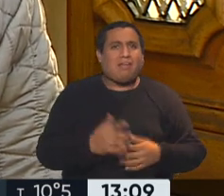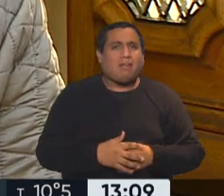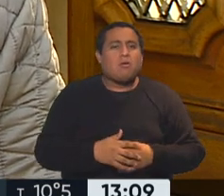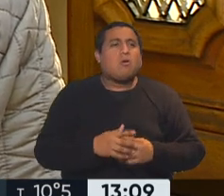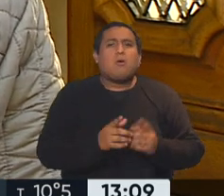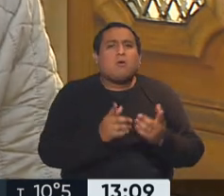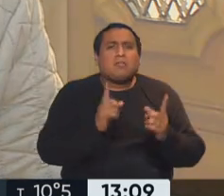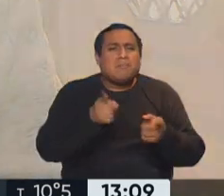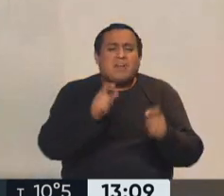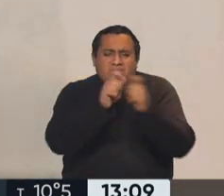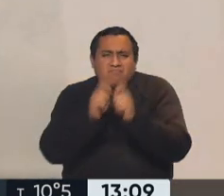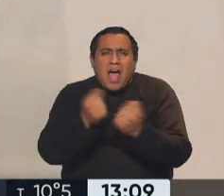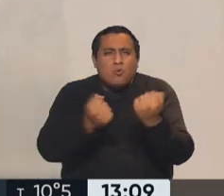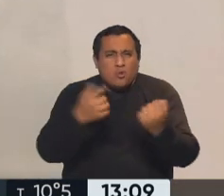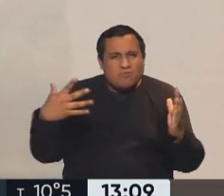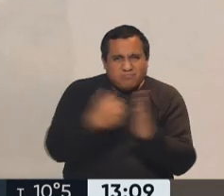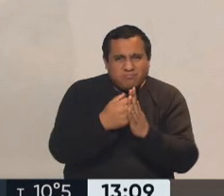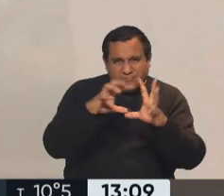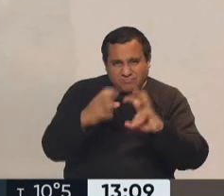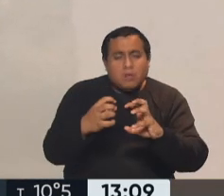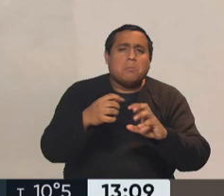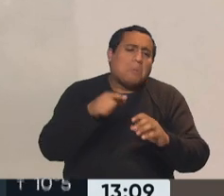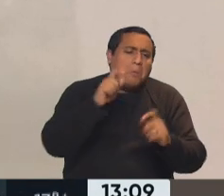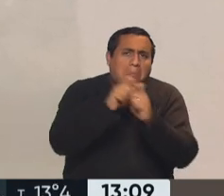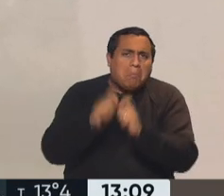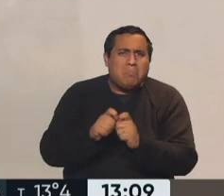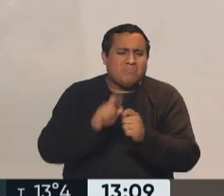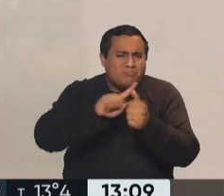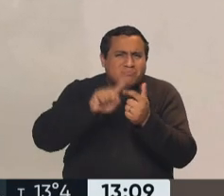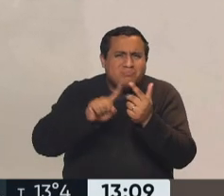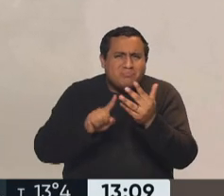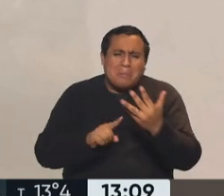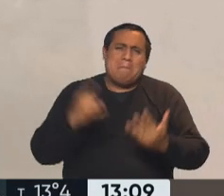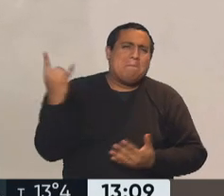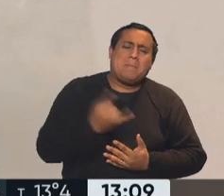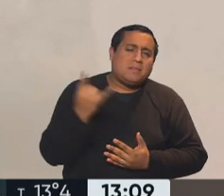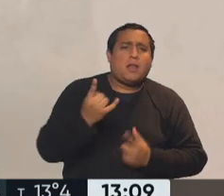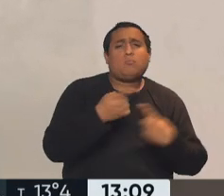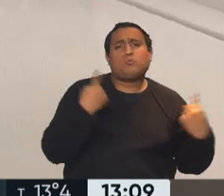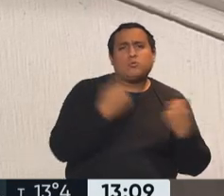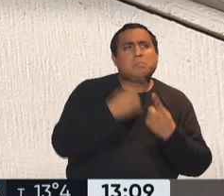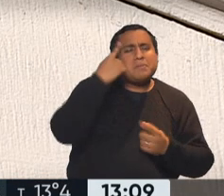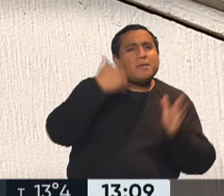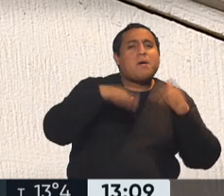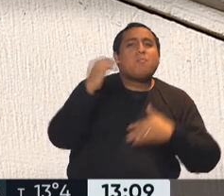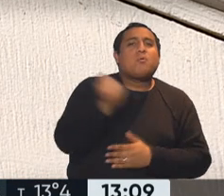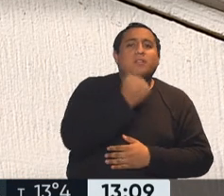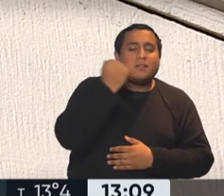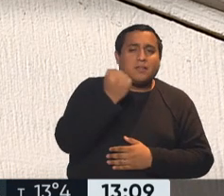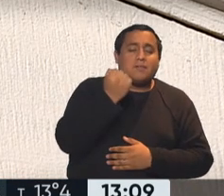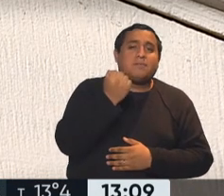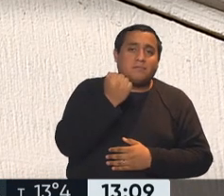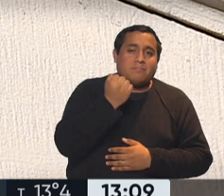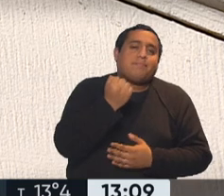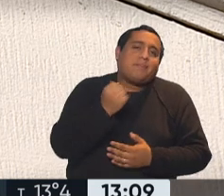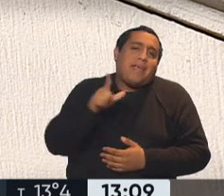chocado, un montón de cosas que se fueron probando que eran mentiras. Entonces lo que más nos importaba es, aunque esto no nos va a devolver